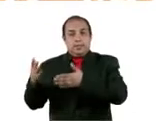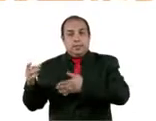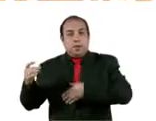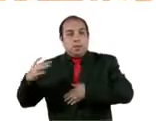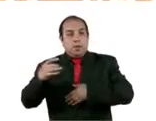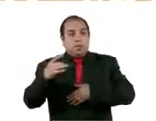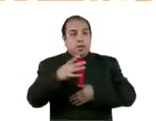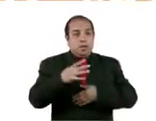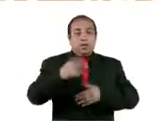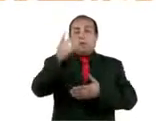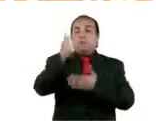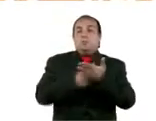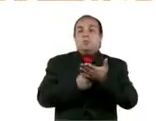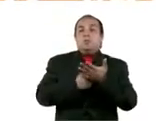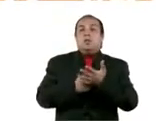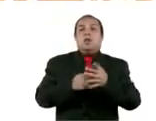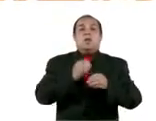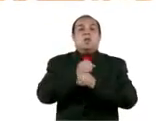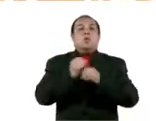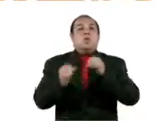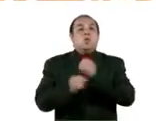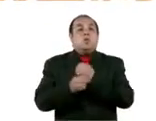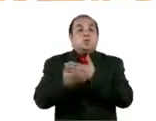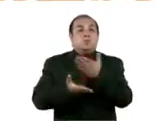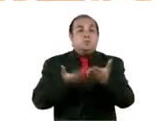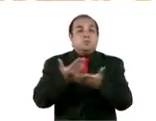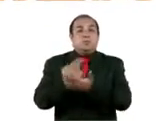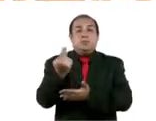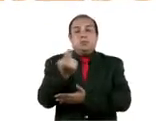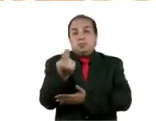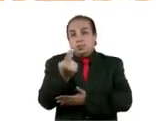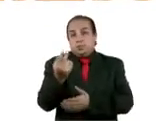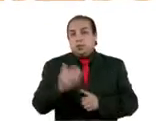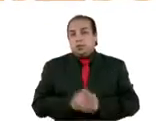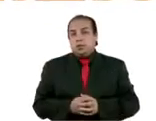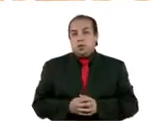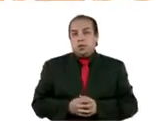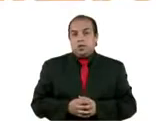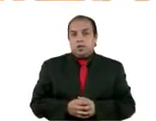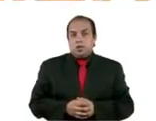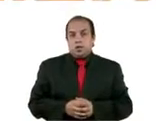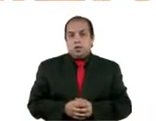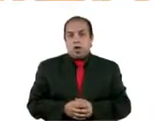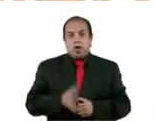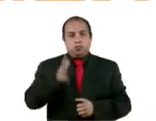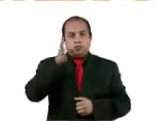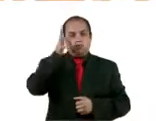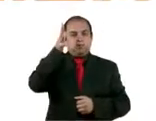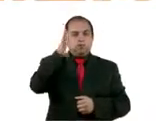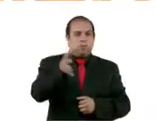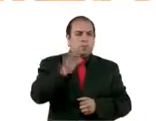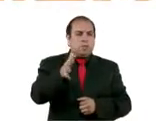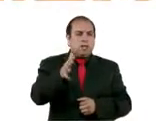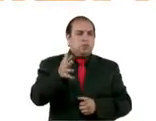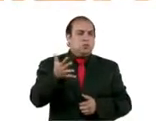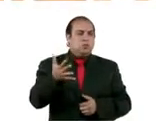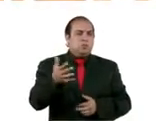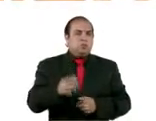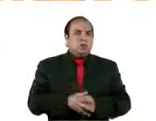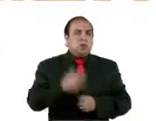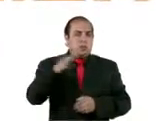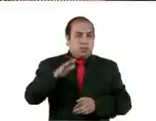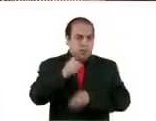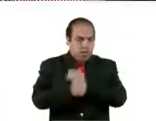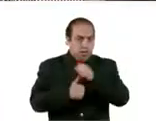de obra y de servicios que se requiere en un largo plazo, estamos hablando por lo menos o mediano plazo de